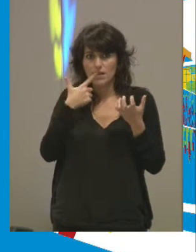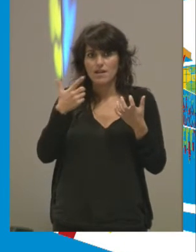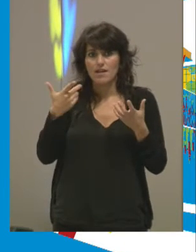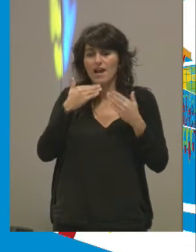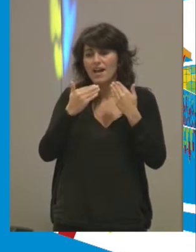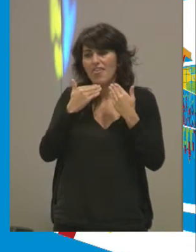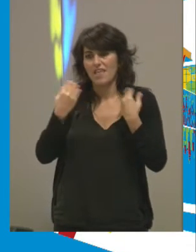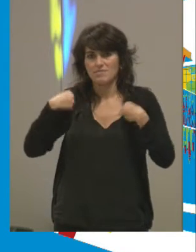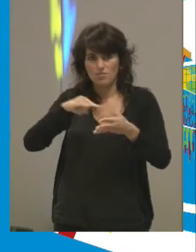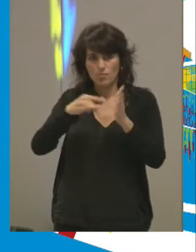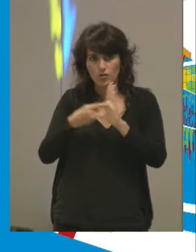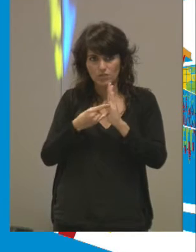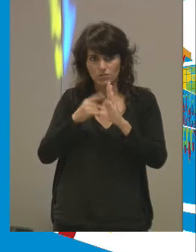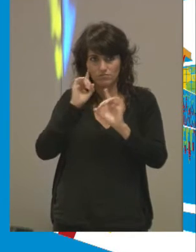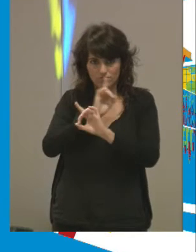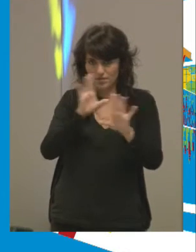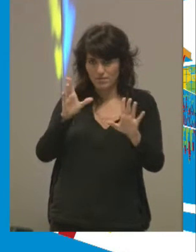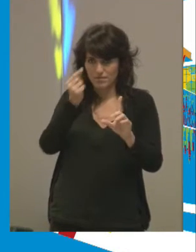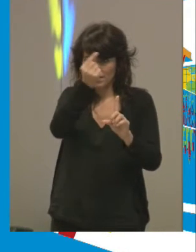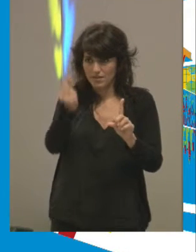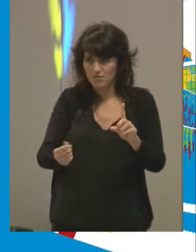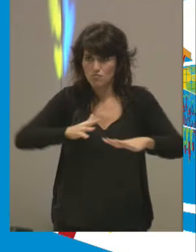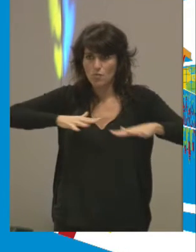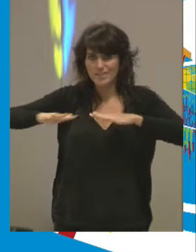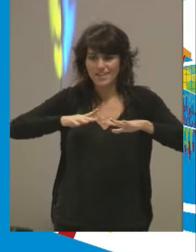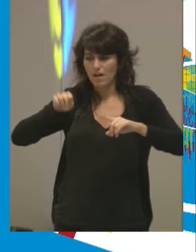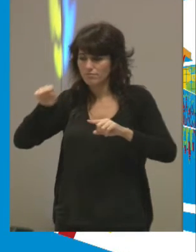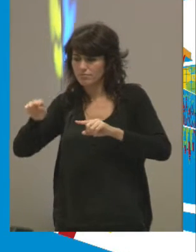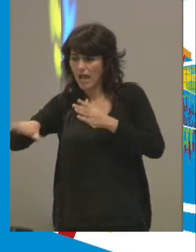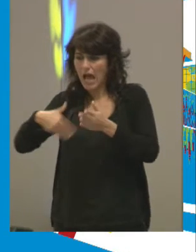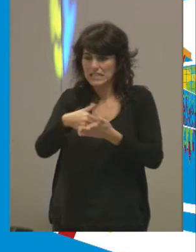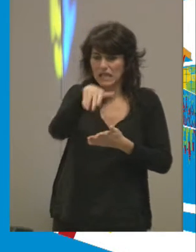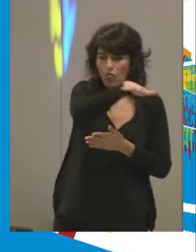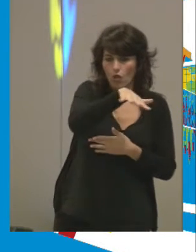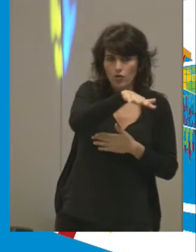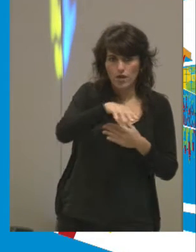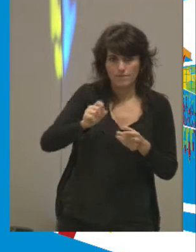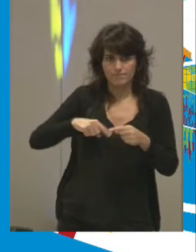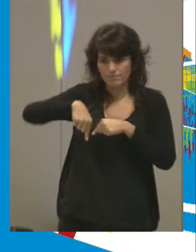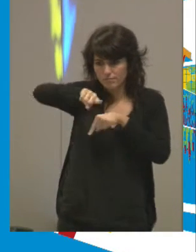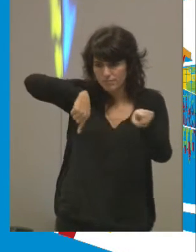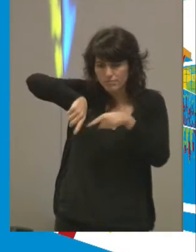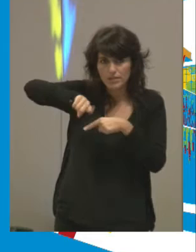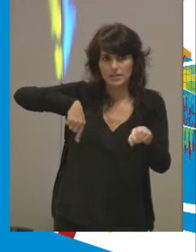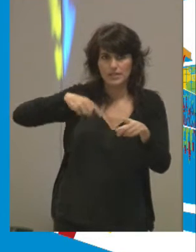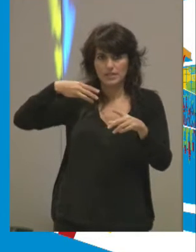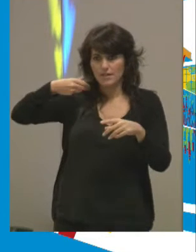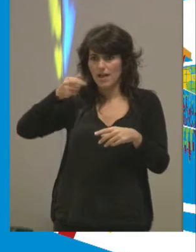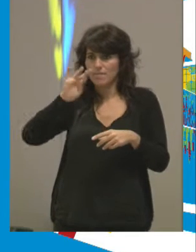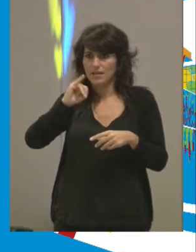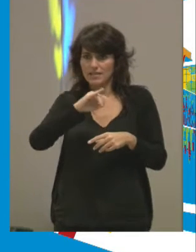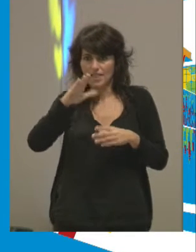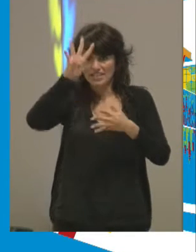gracias a él, pues evidentemente caracterizar toda esa movilidad, de qué sitios a qué sitios se están desplazando, que se reproducen en matrices